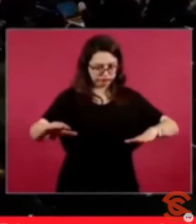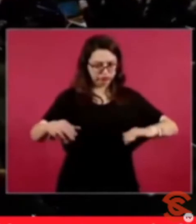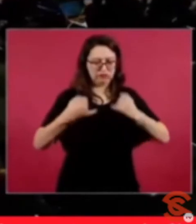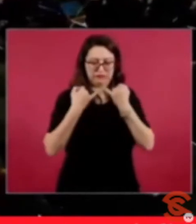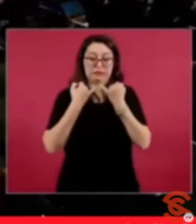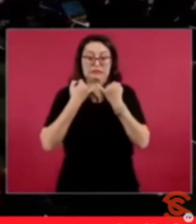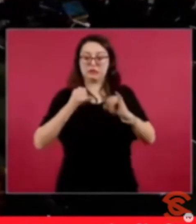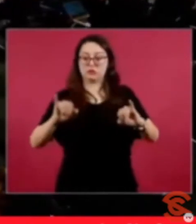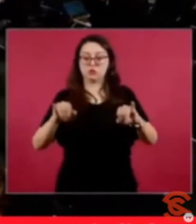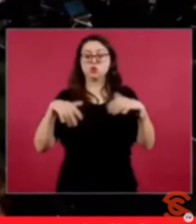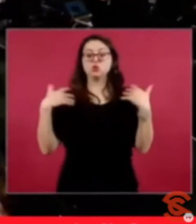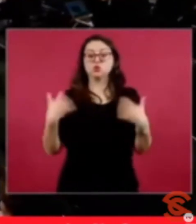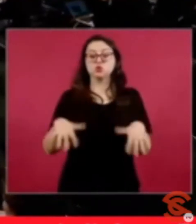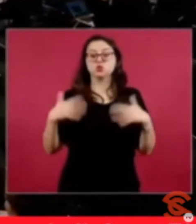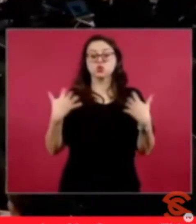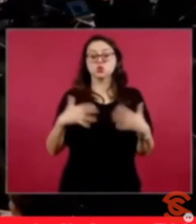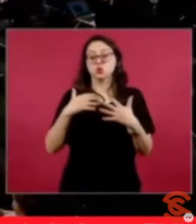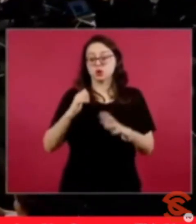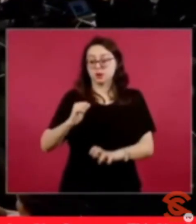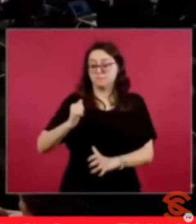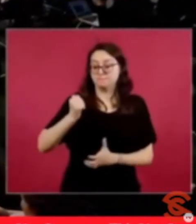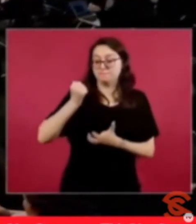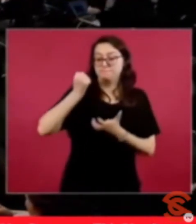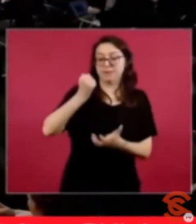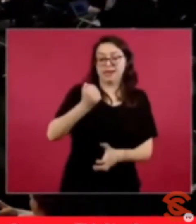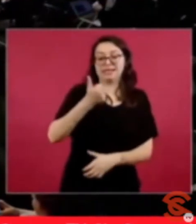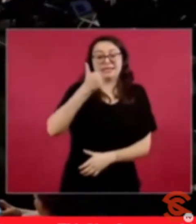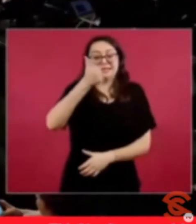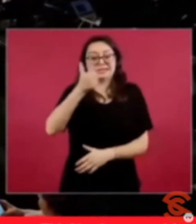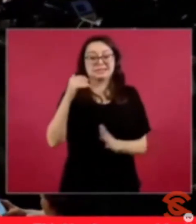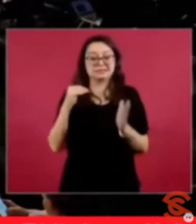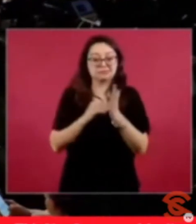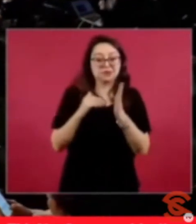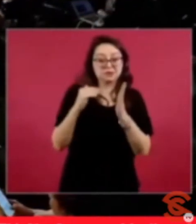que significó una inversión de 6,000 millones de pesos.